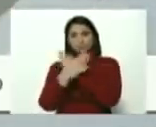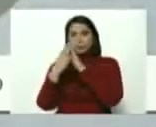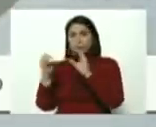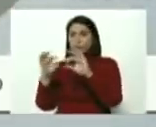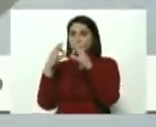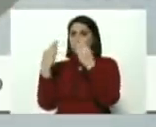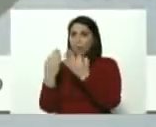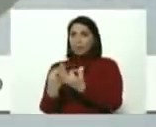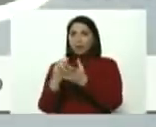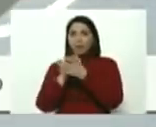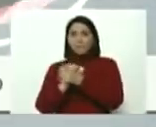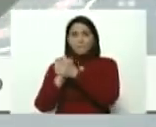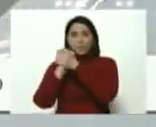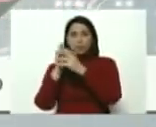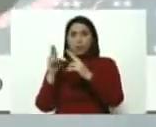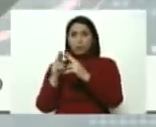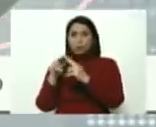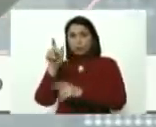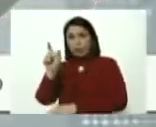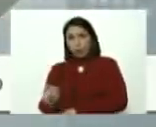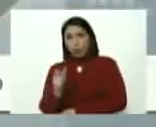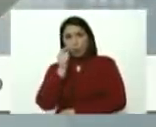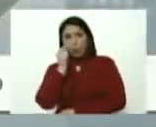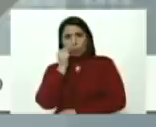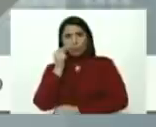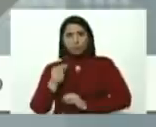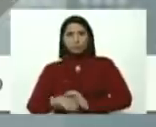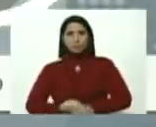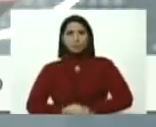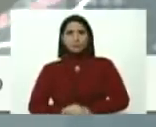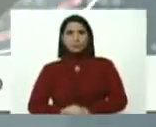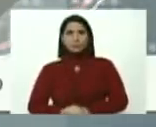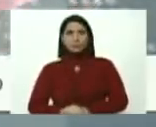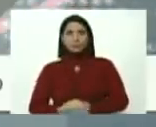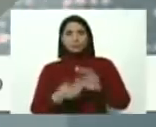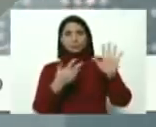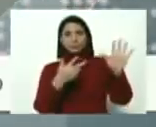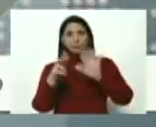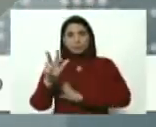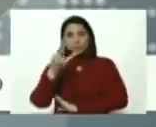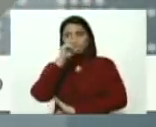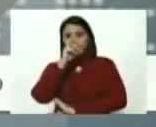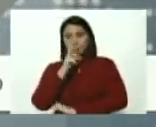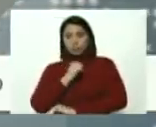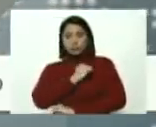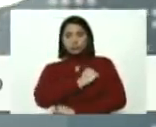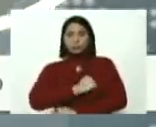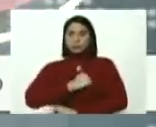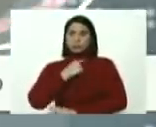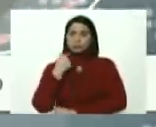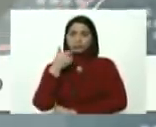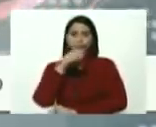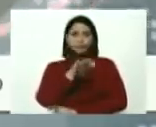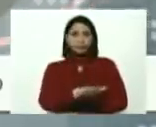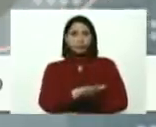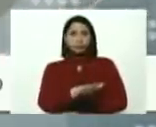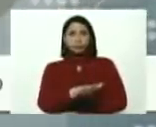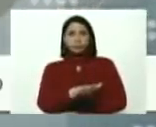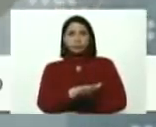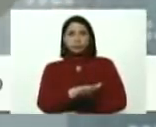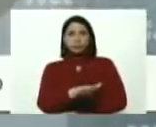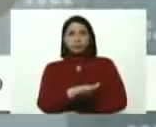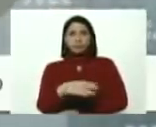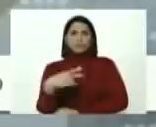los deudos y familiares de este señor de 83 años de edad que lamentablemente ha fallecido, ha caído